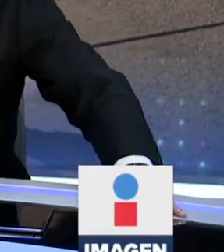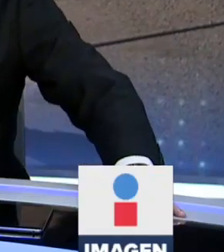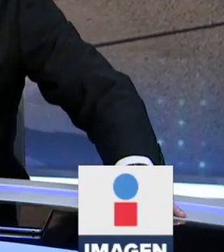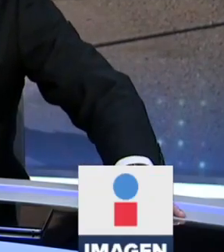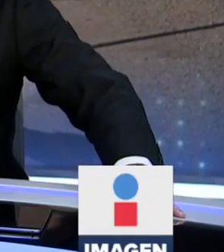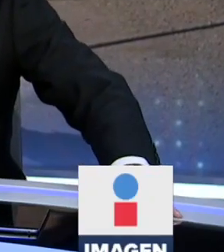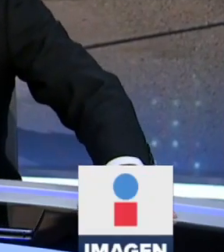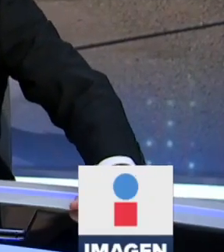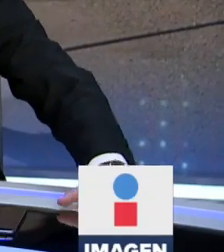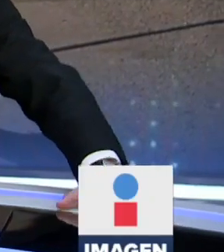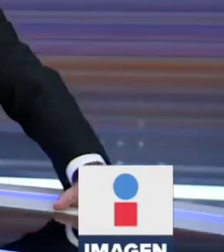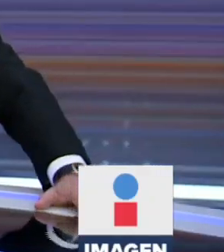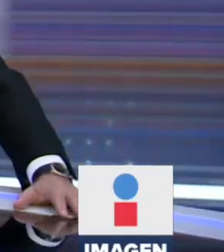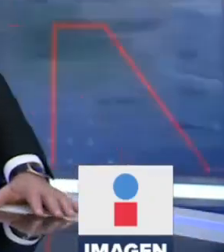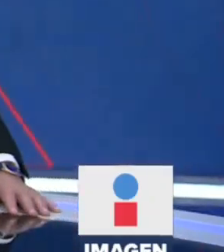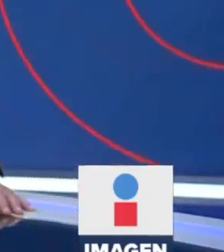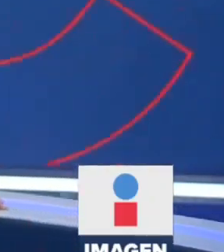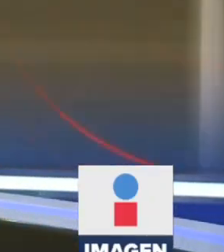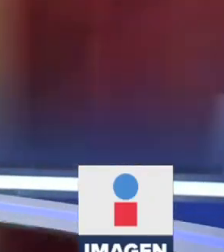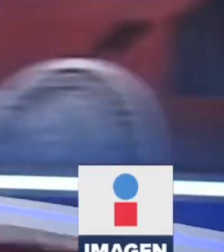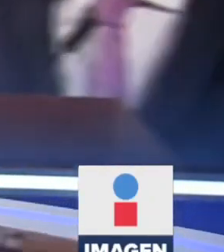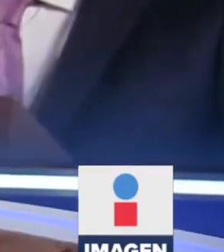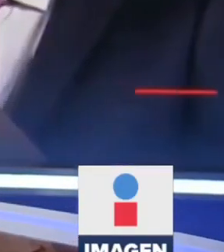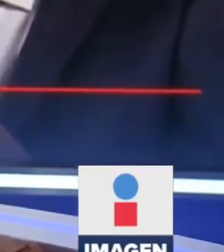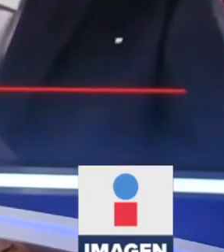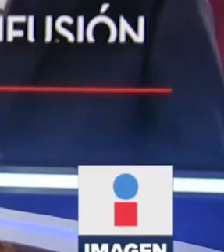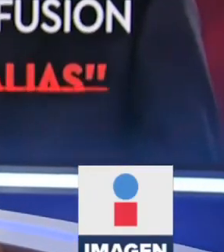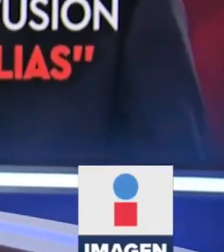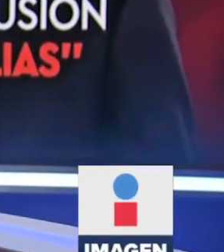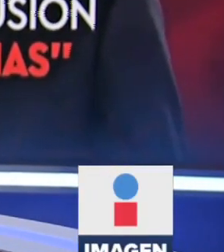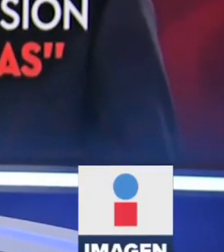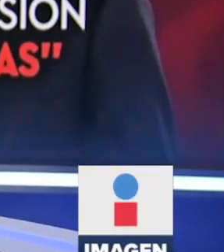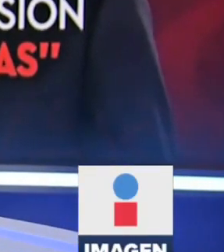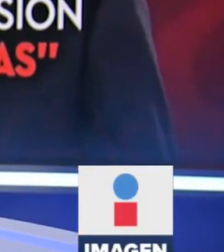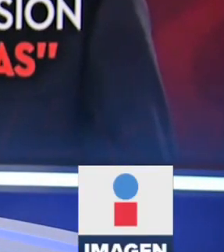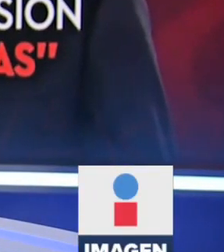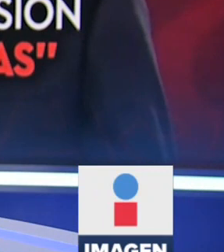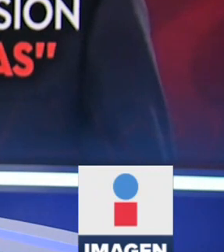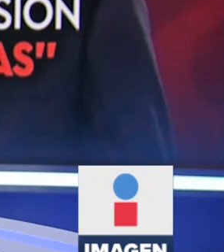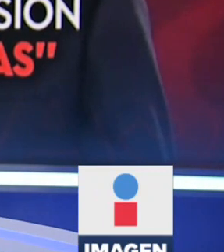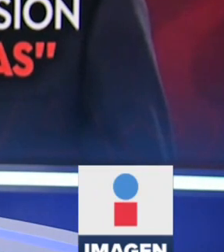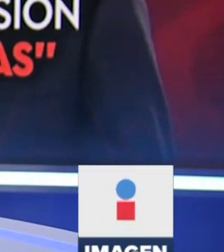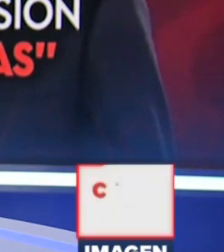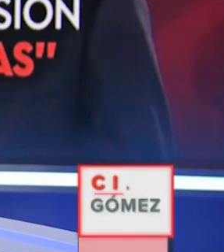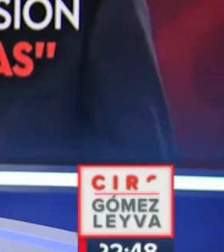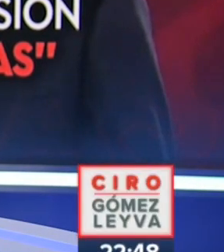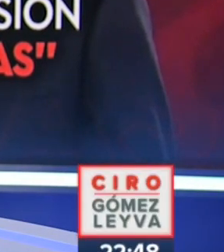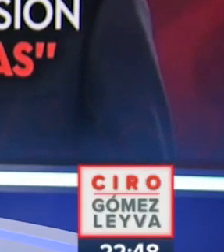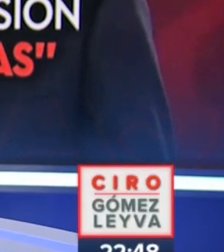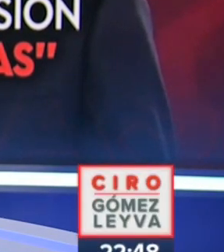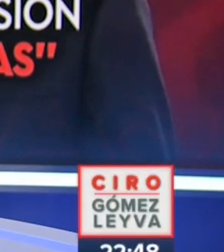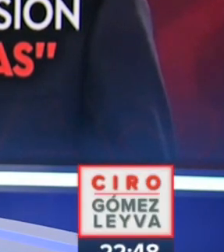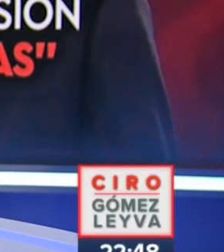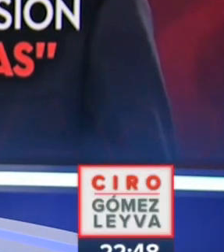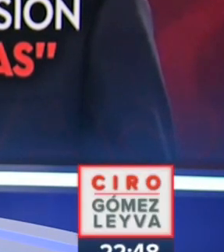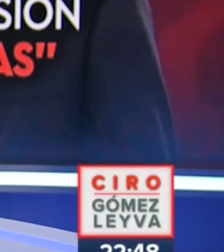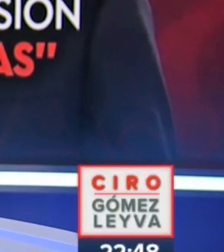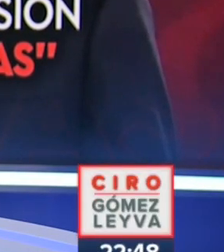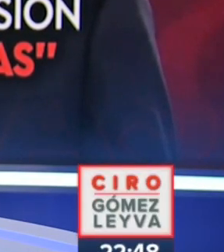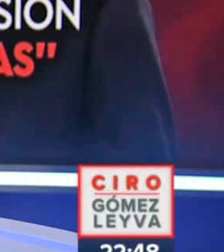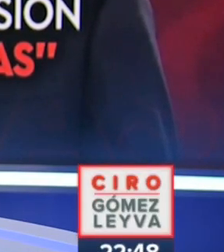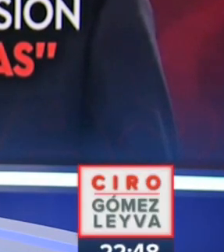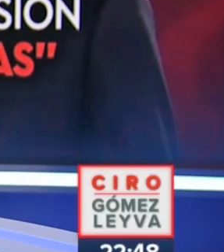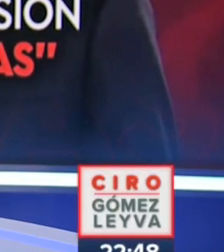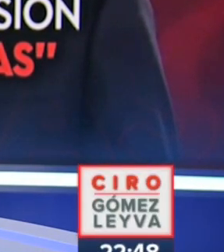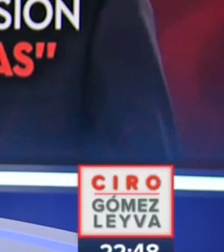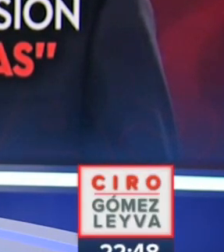Esta mañana se llevaron a cabo los funerales de los dos trabajadores de la Comisión Federal de Electricidad que fueron asesinados la madrugada